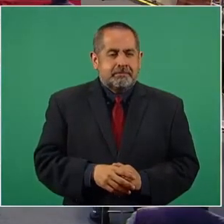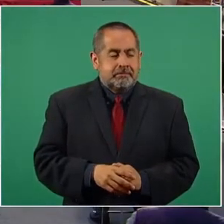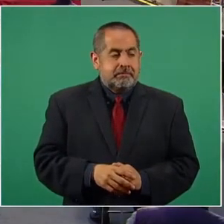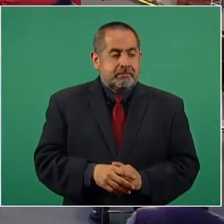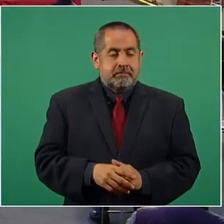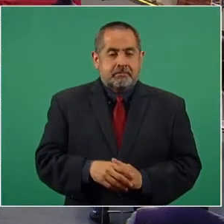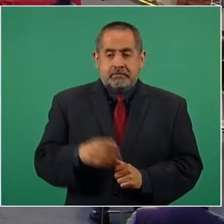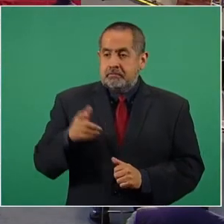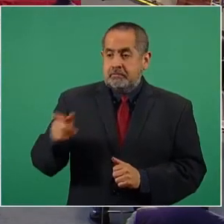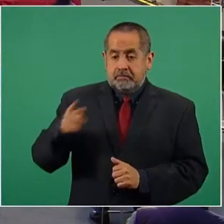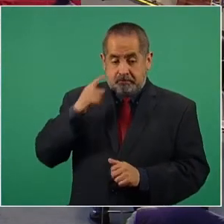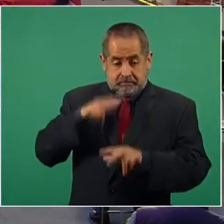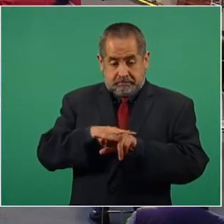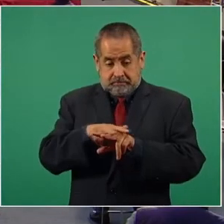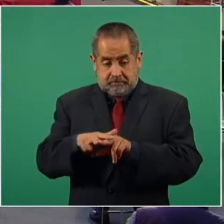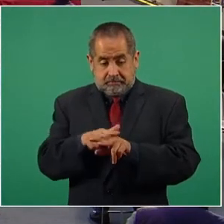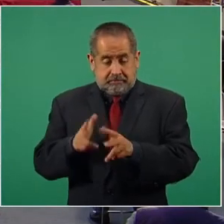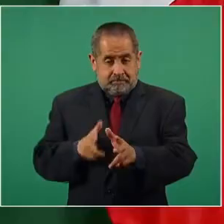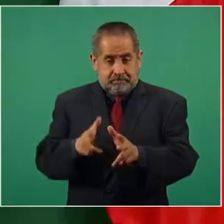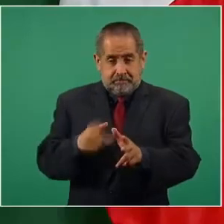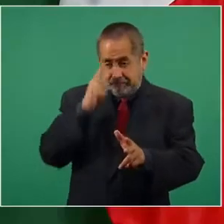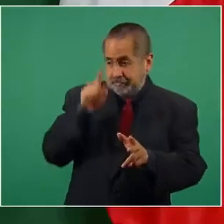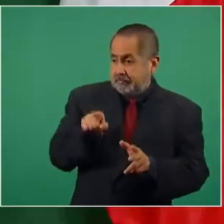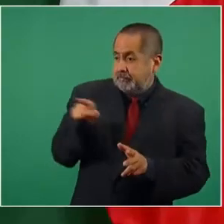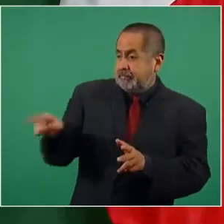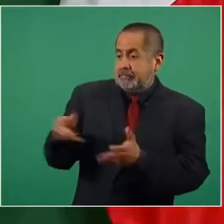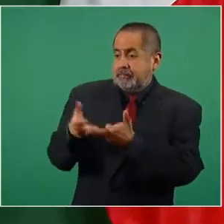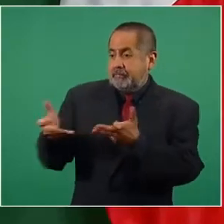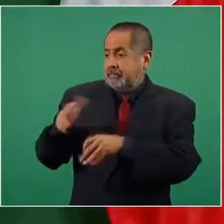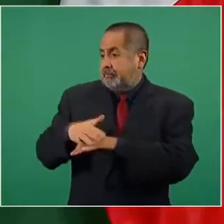obtuviera plusvalía. Es una hectárea